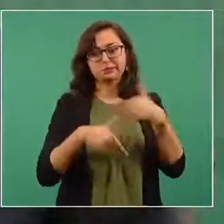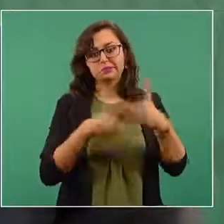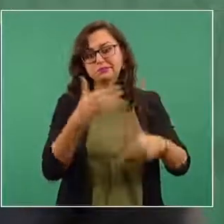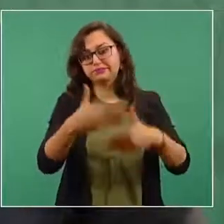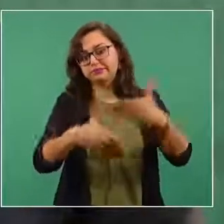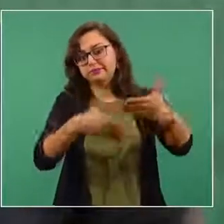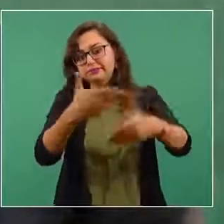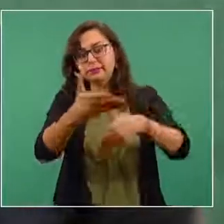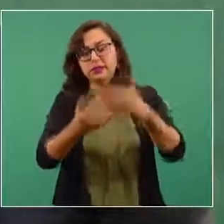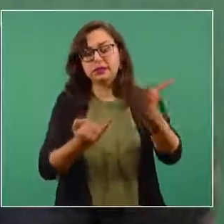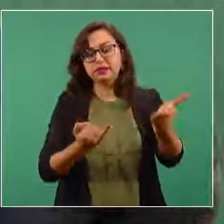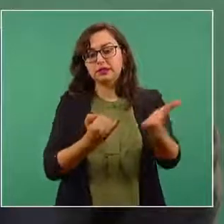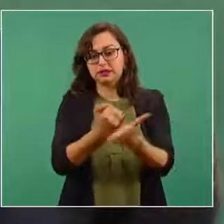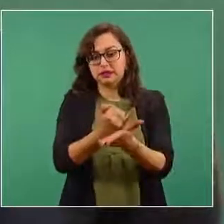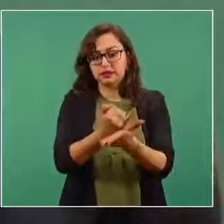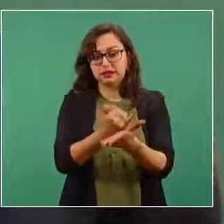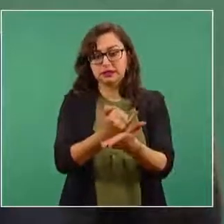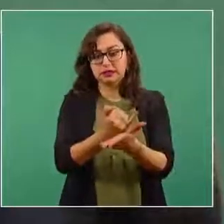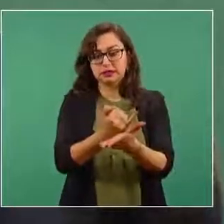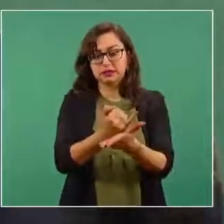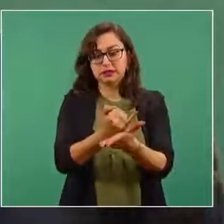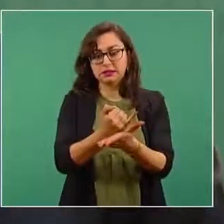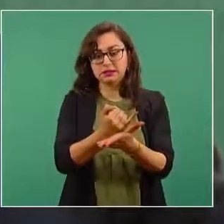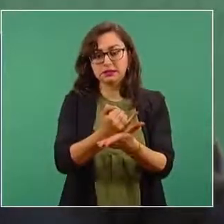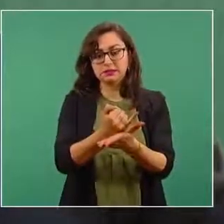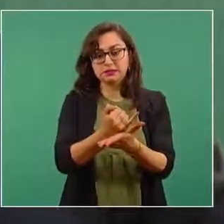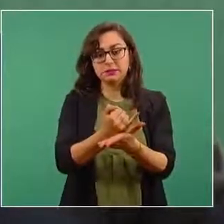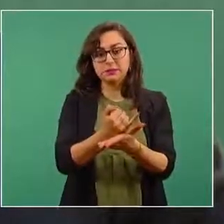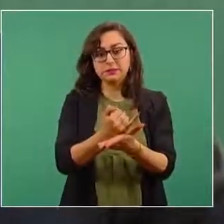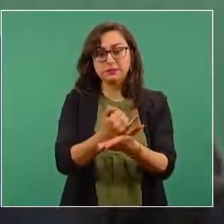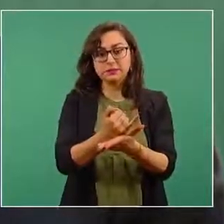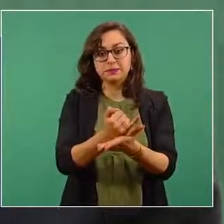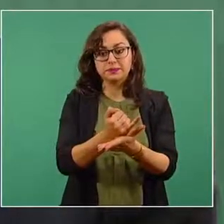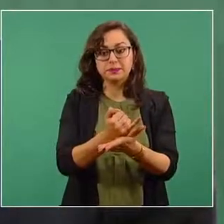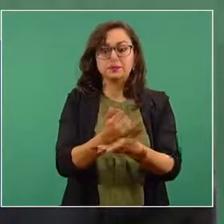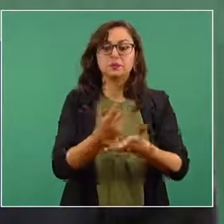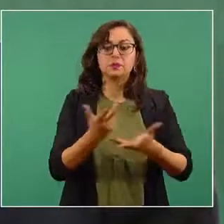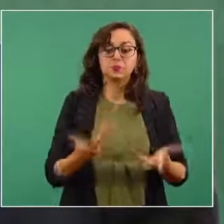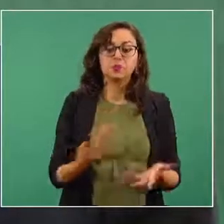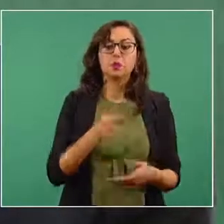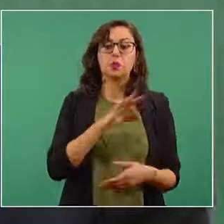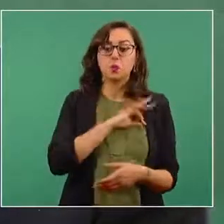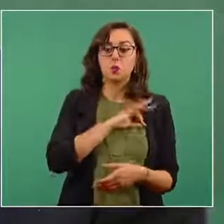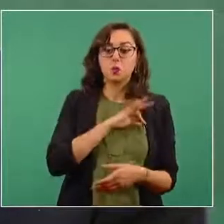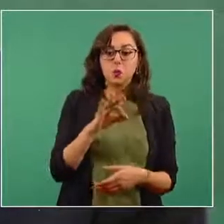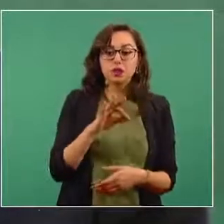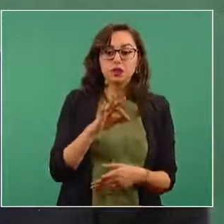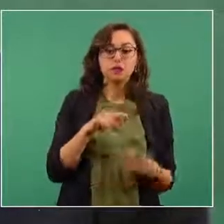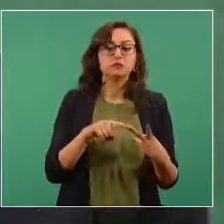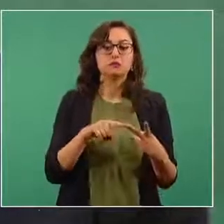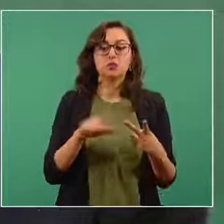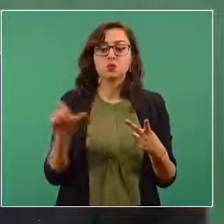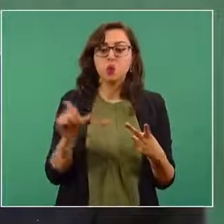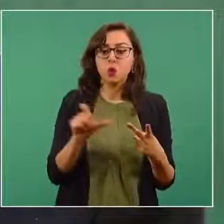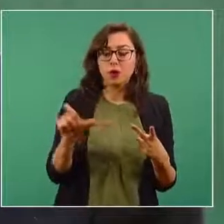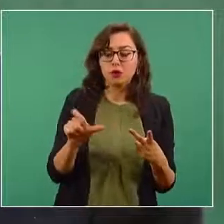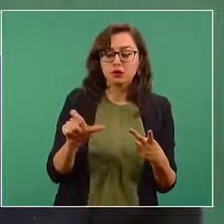Ellos van a decidir si es posible y cuándo.